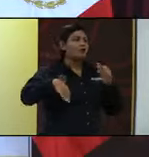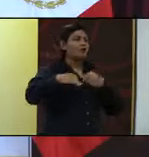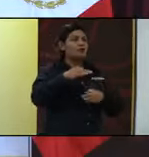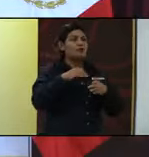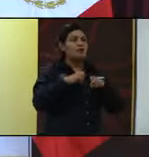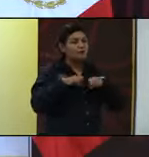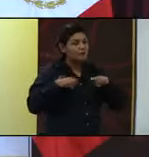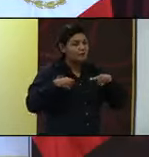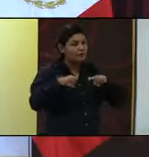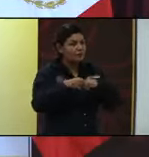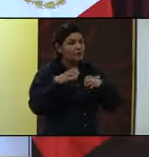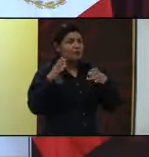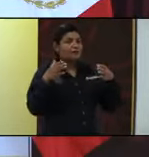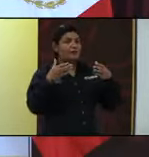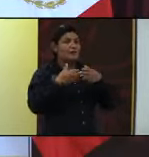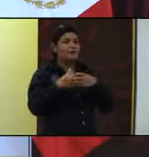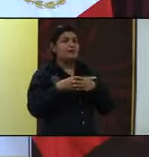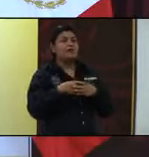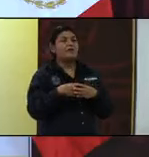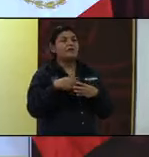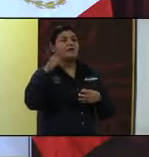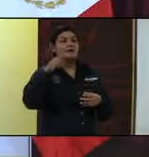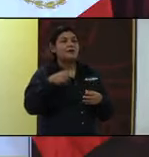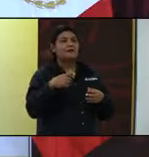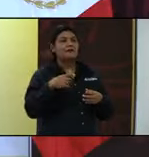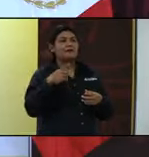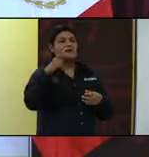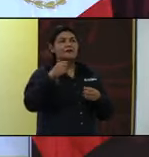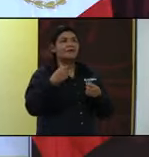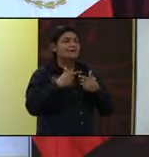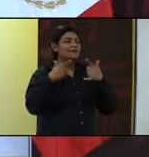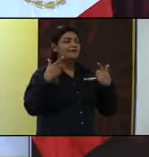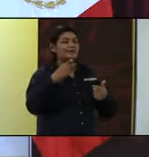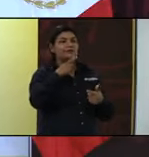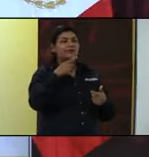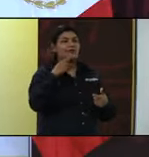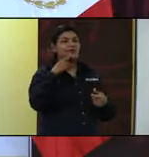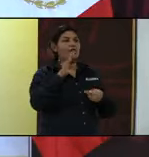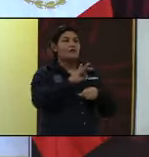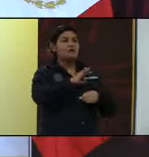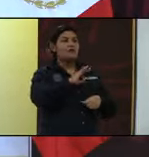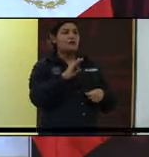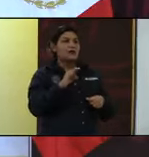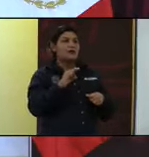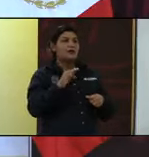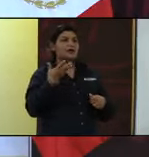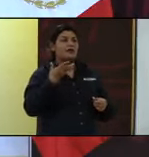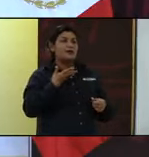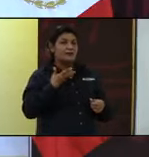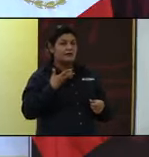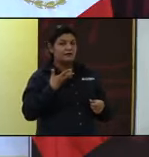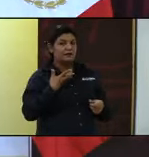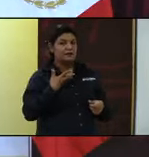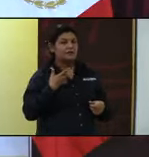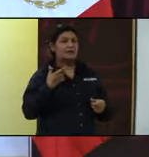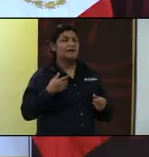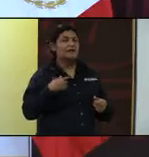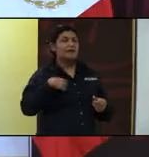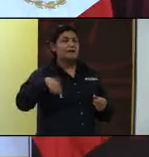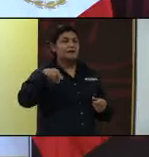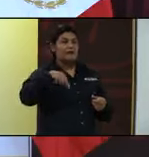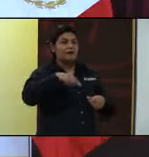equipo completo de Vagones, y eso es una gran noticia porque vamos a poder tener la oportunidad de tenerlos